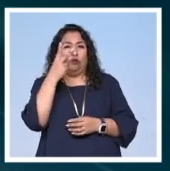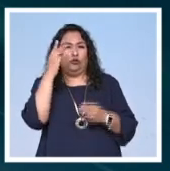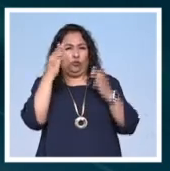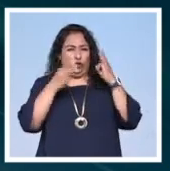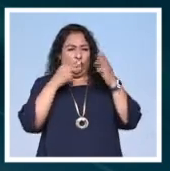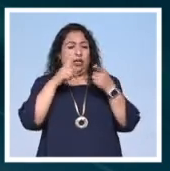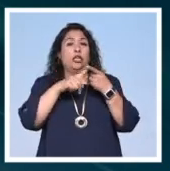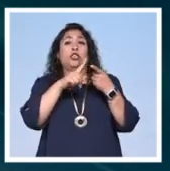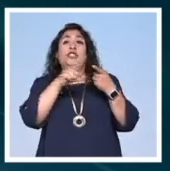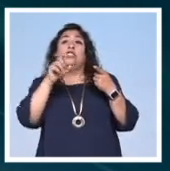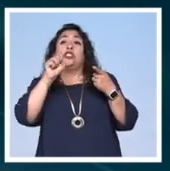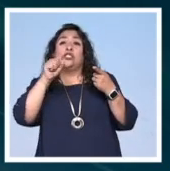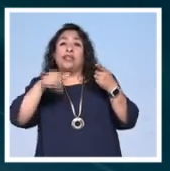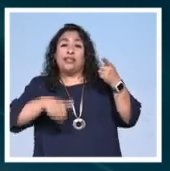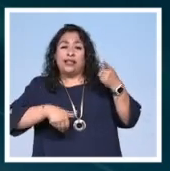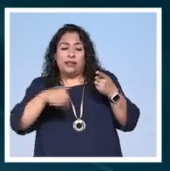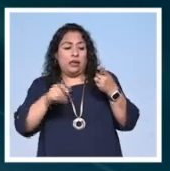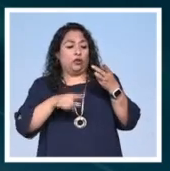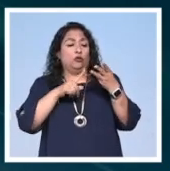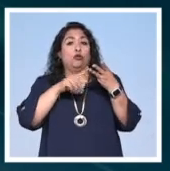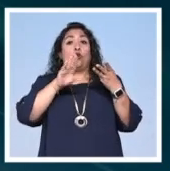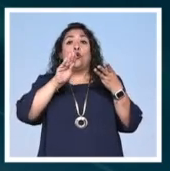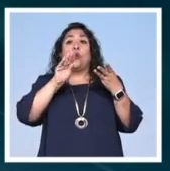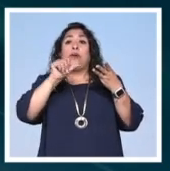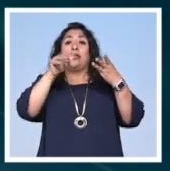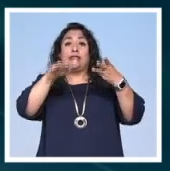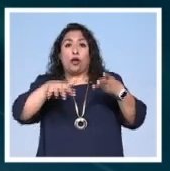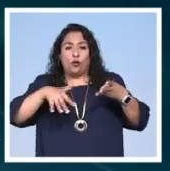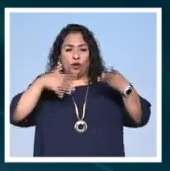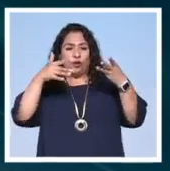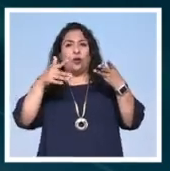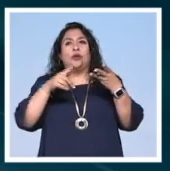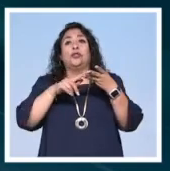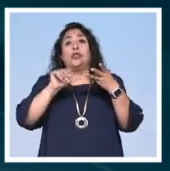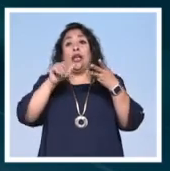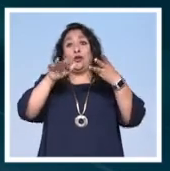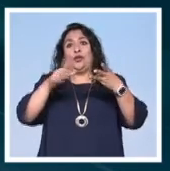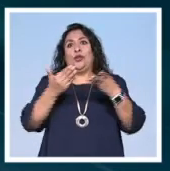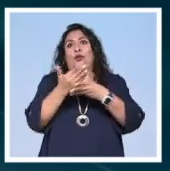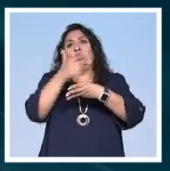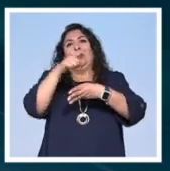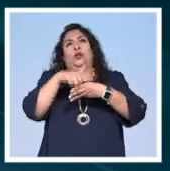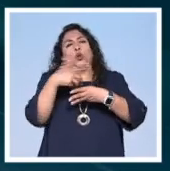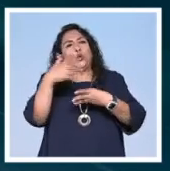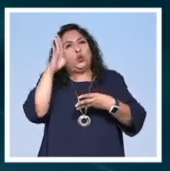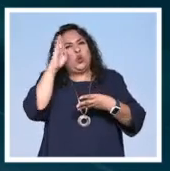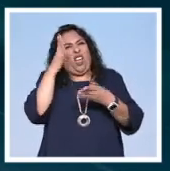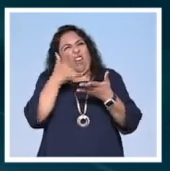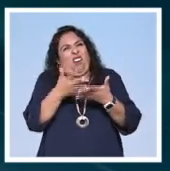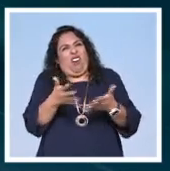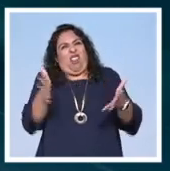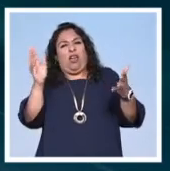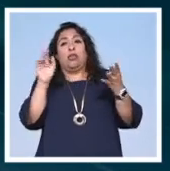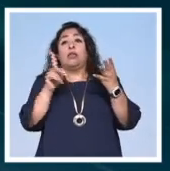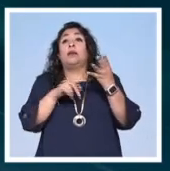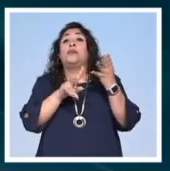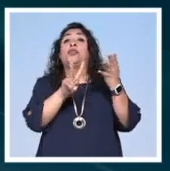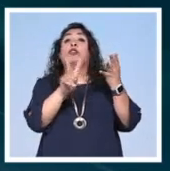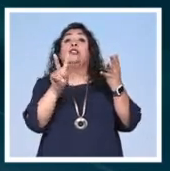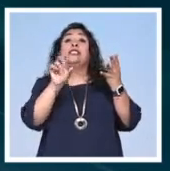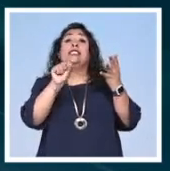160 teatros 90 auditorios el auditorio nacional que es brutal eh Hay